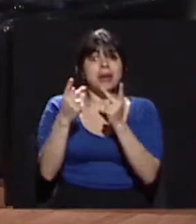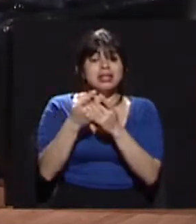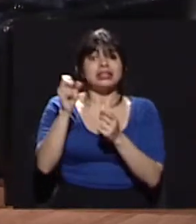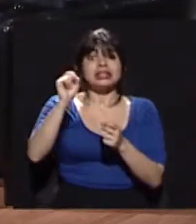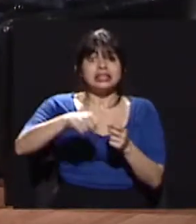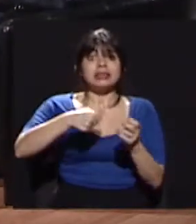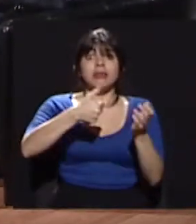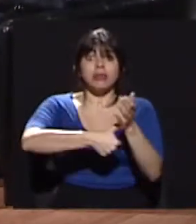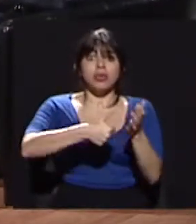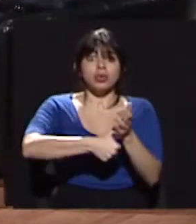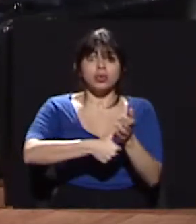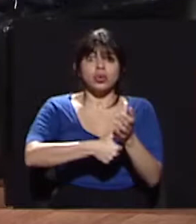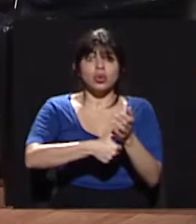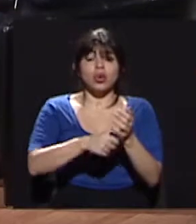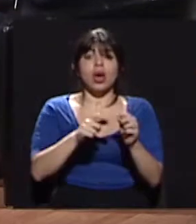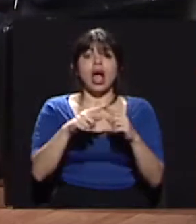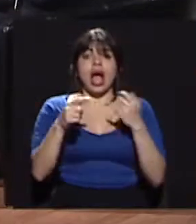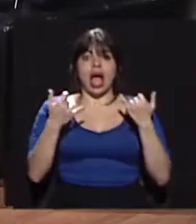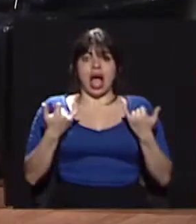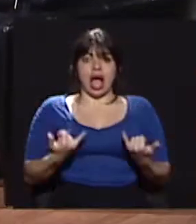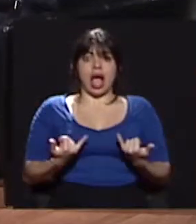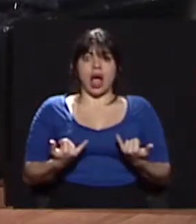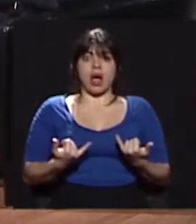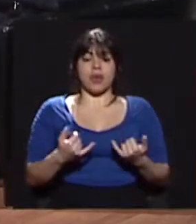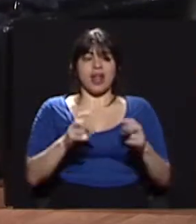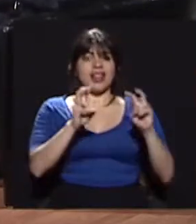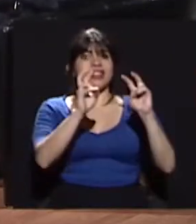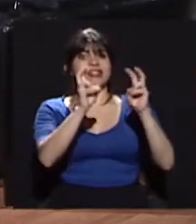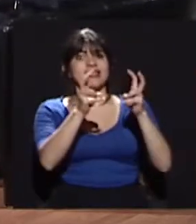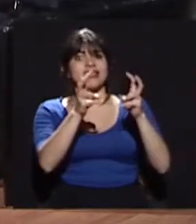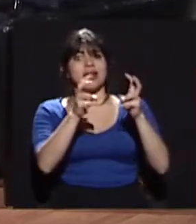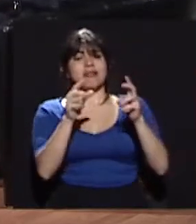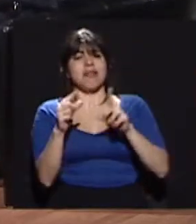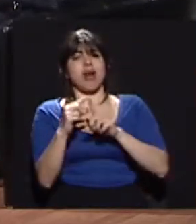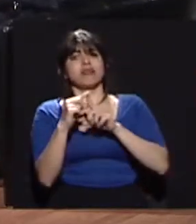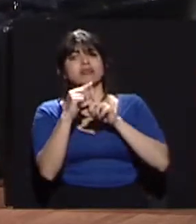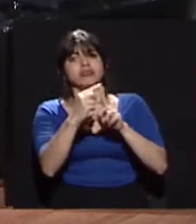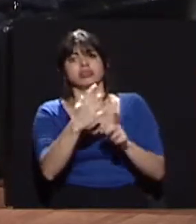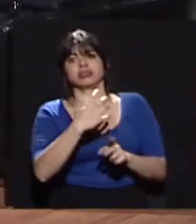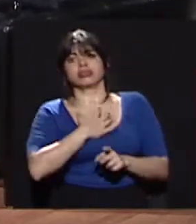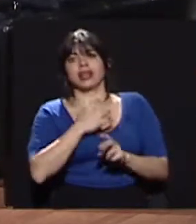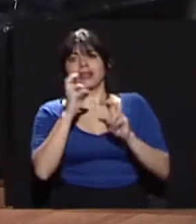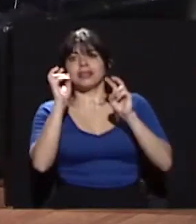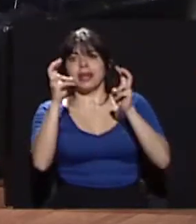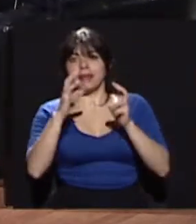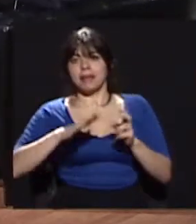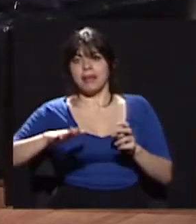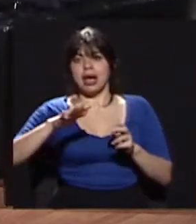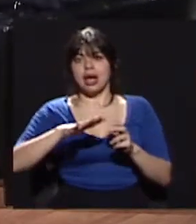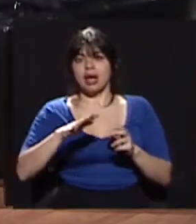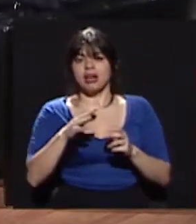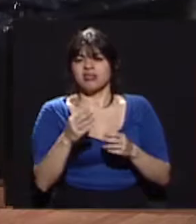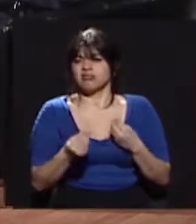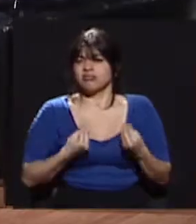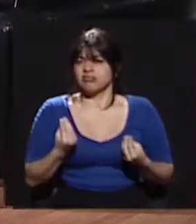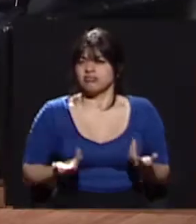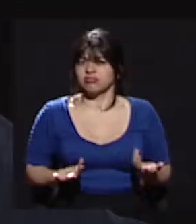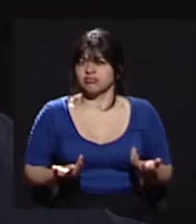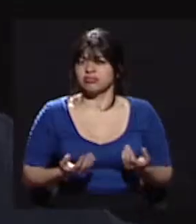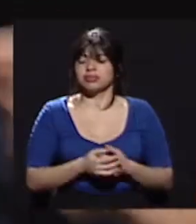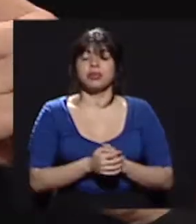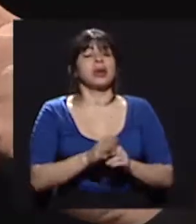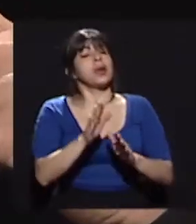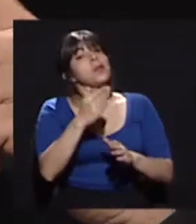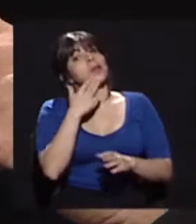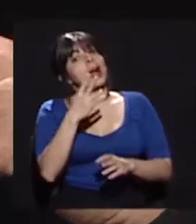hoy convierte en este tema en su tema cómo hacer bueno